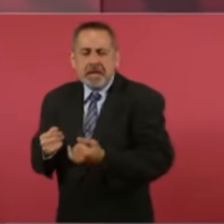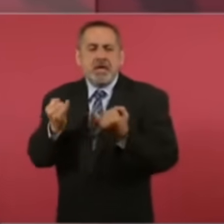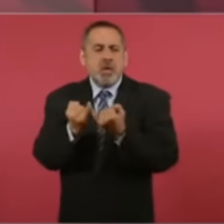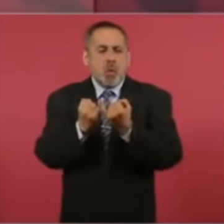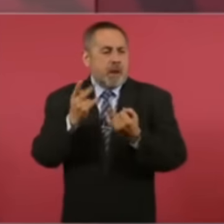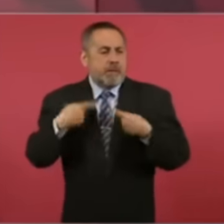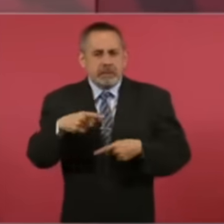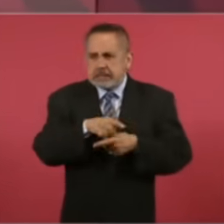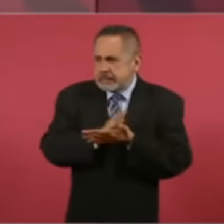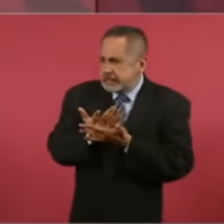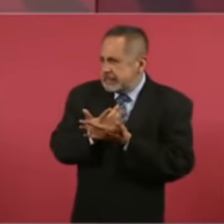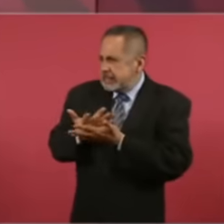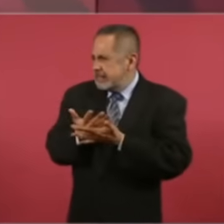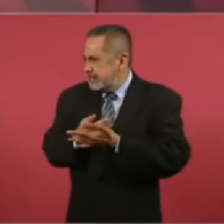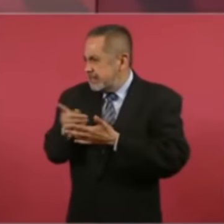toda la oposición